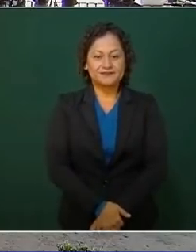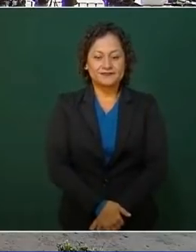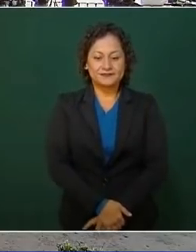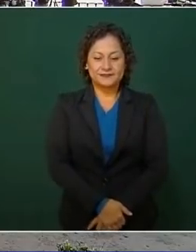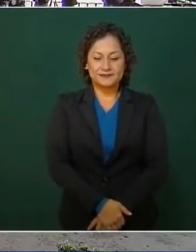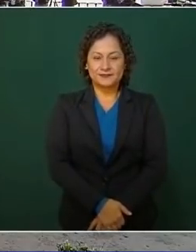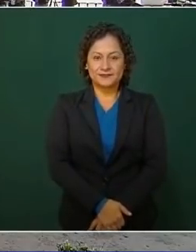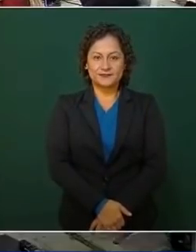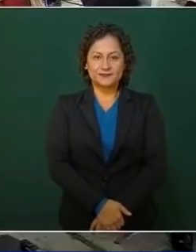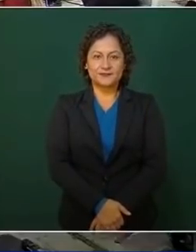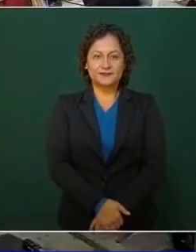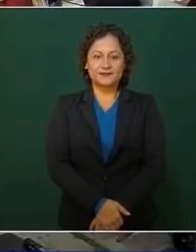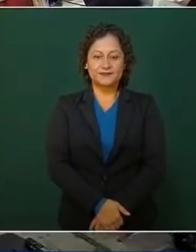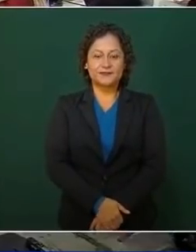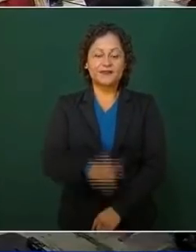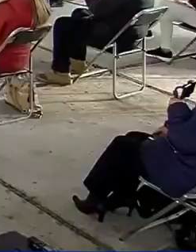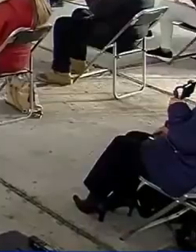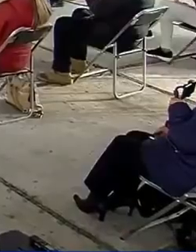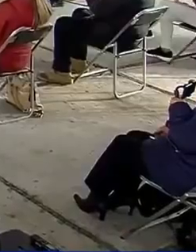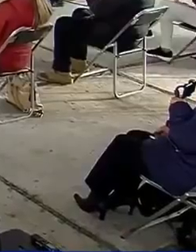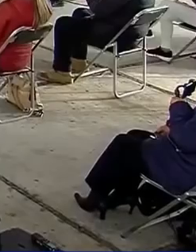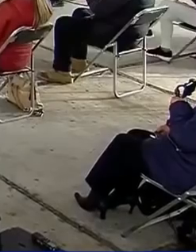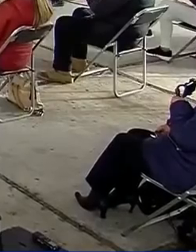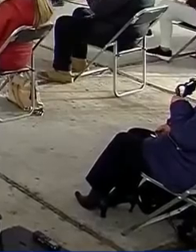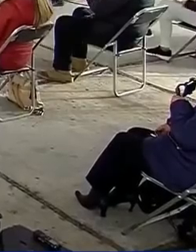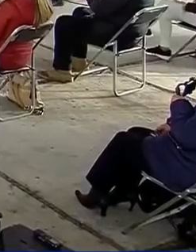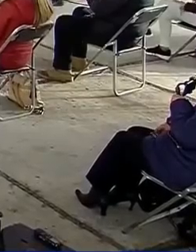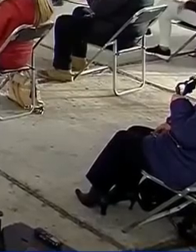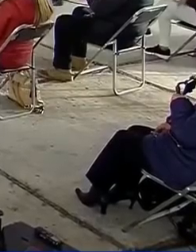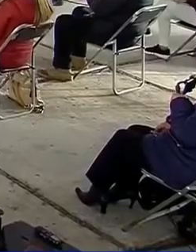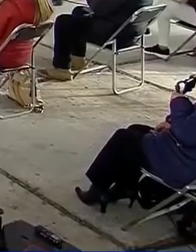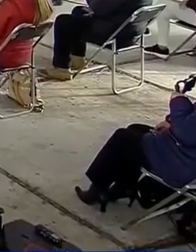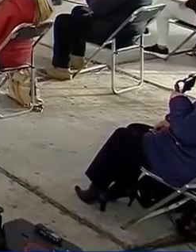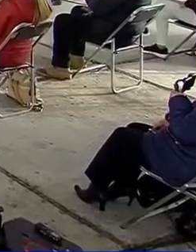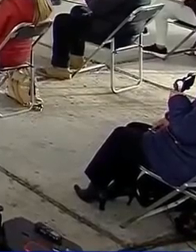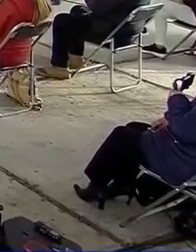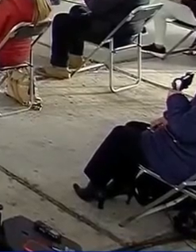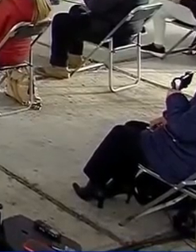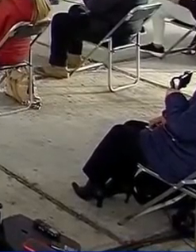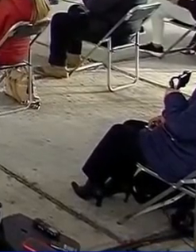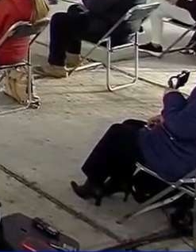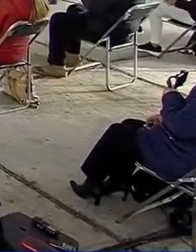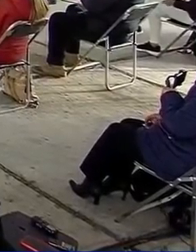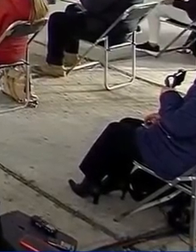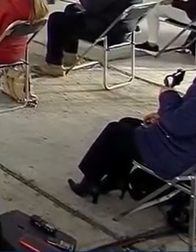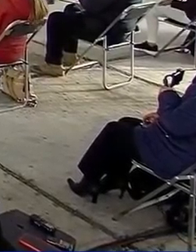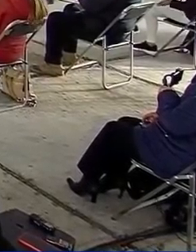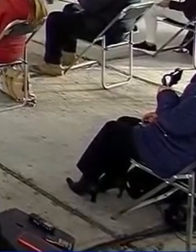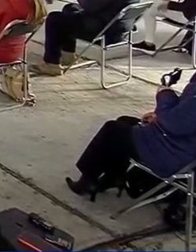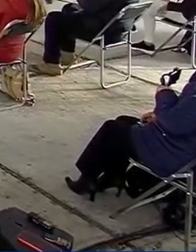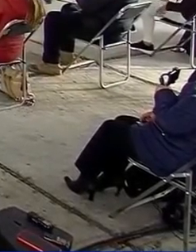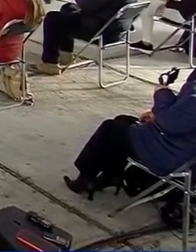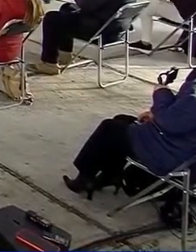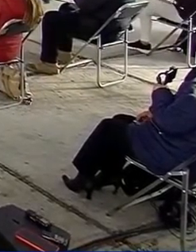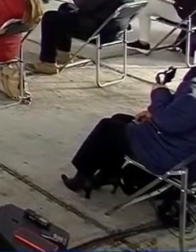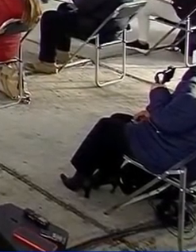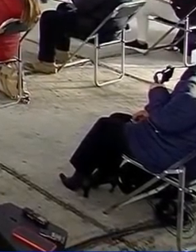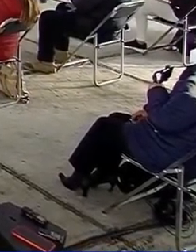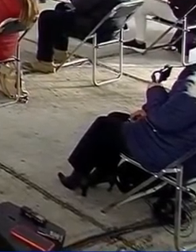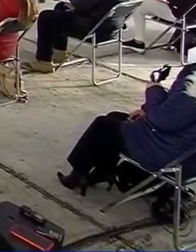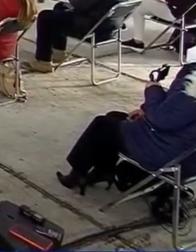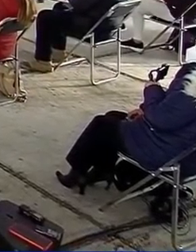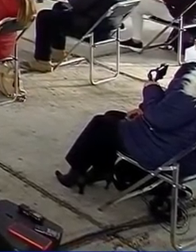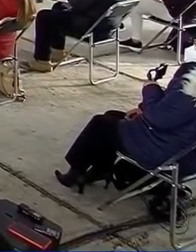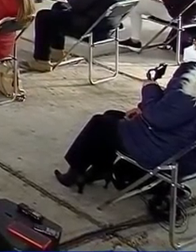Ayer el gobernador de Estados Unidos en México, Ken Salazar, le dio la razón sobre el embajador, dije gobernador, gracias, le dio la